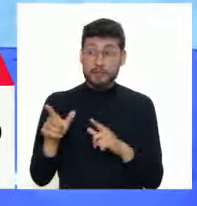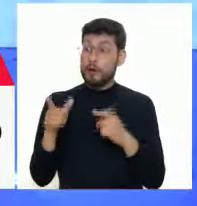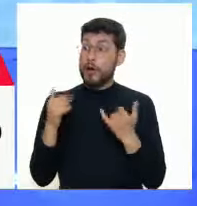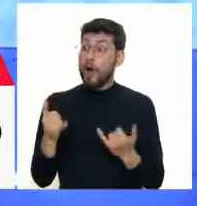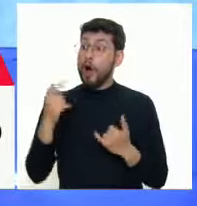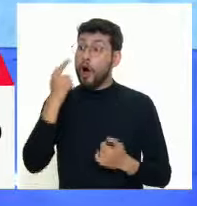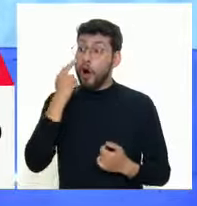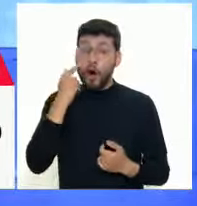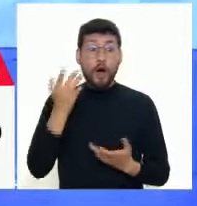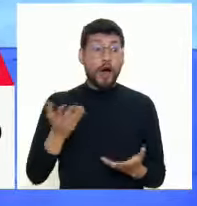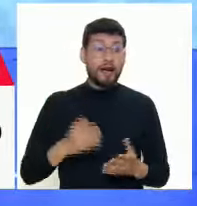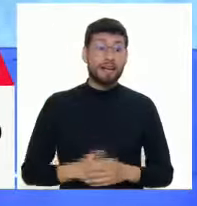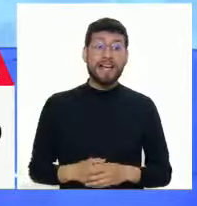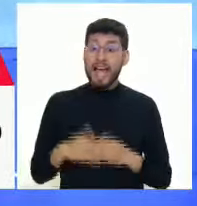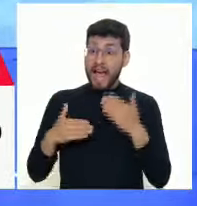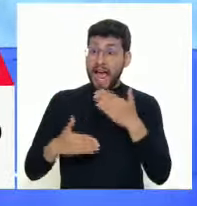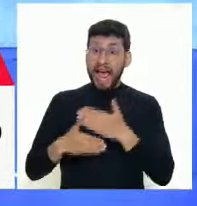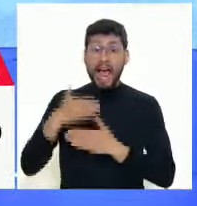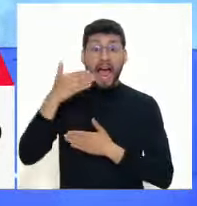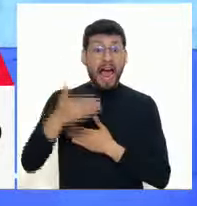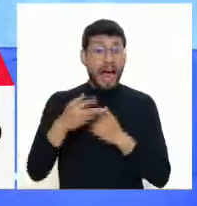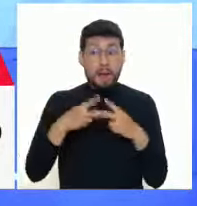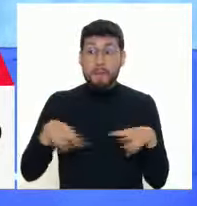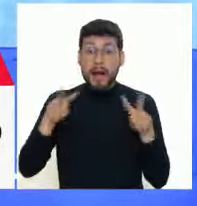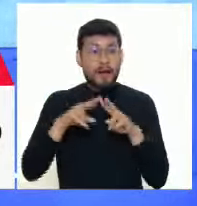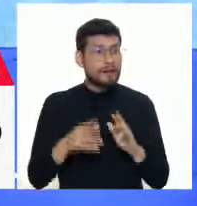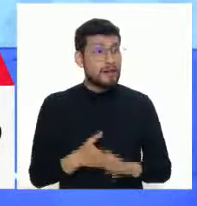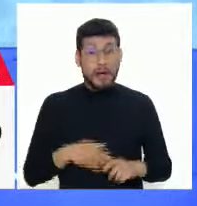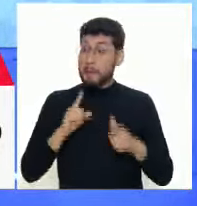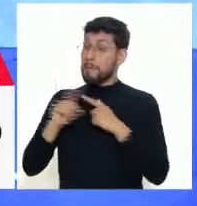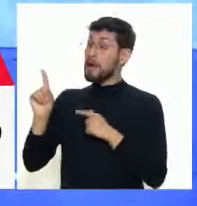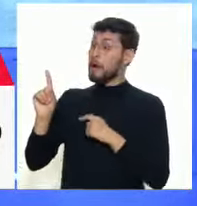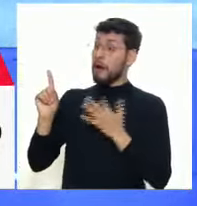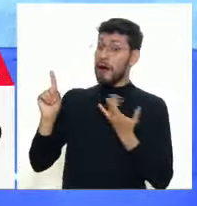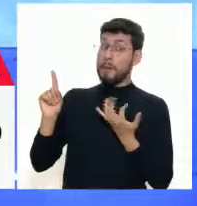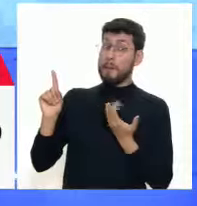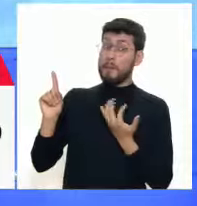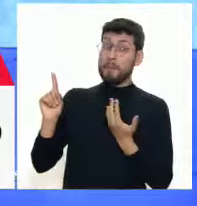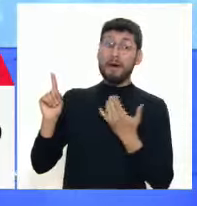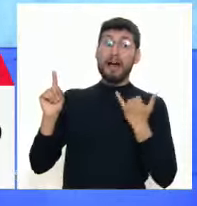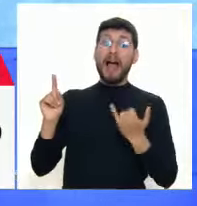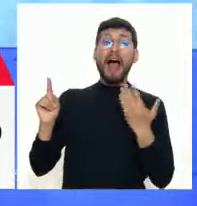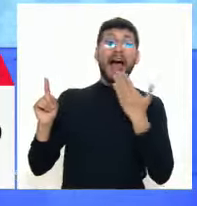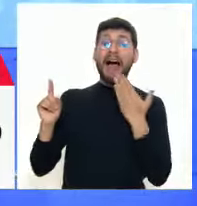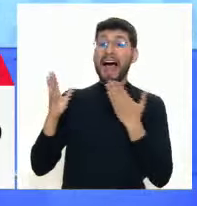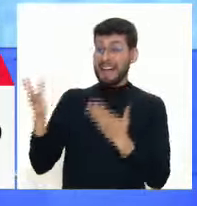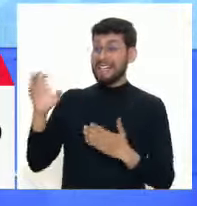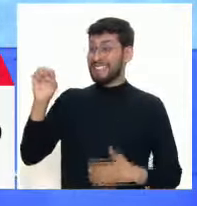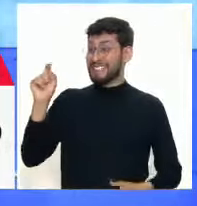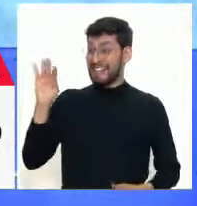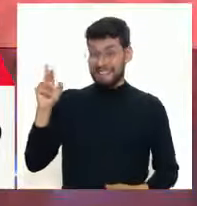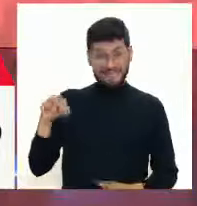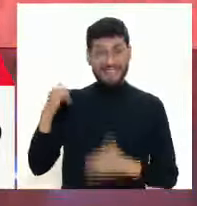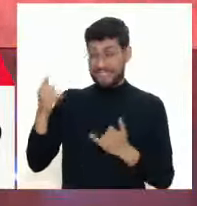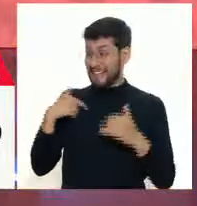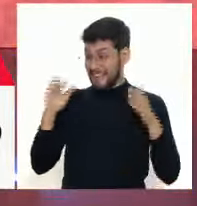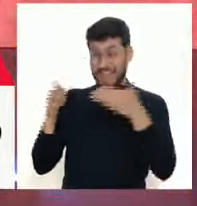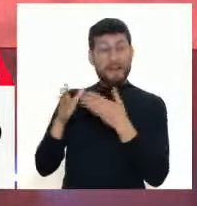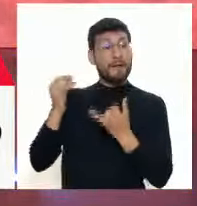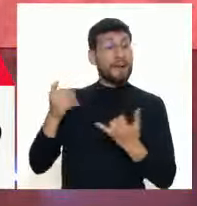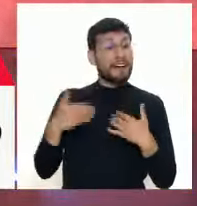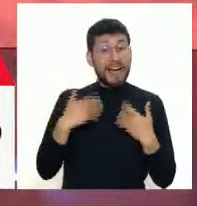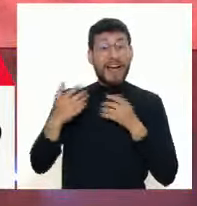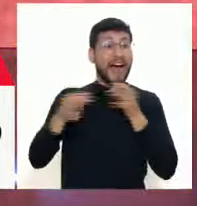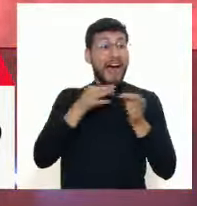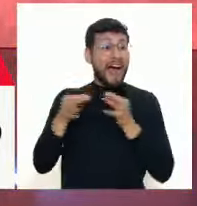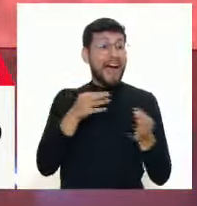para conocer el siguiente valor. Pero antes, vamos a hablar con Esteban. Ya se los voy a presentar porque le tenemos